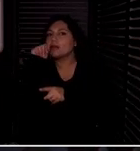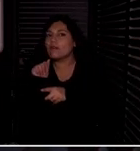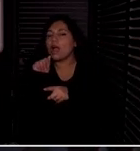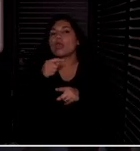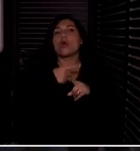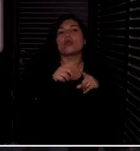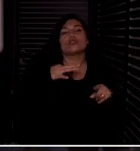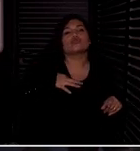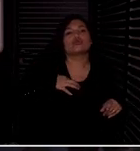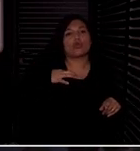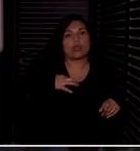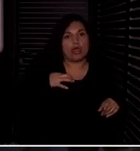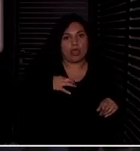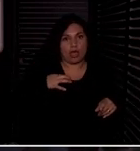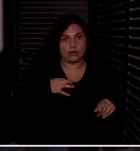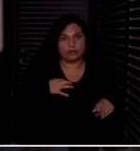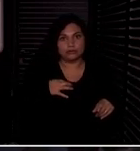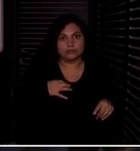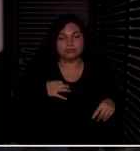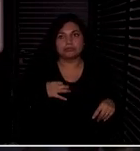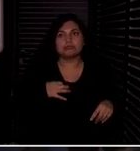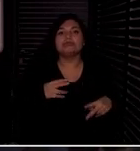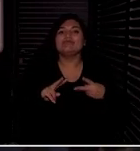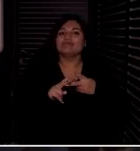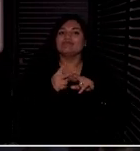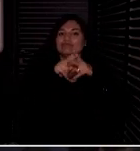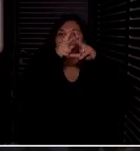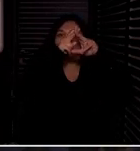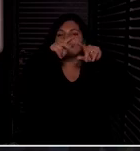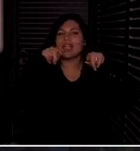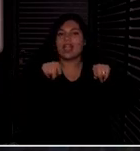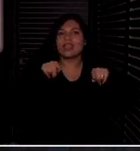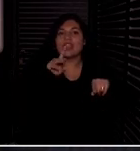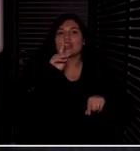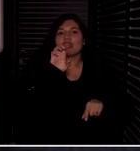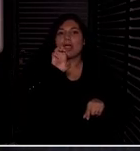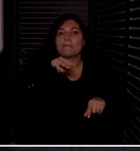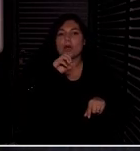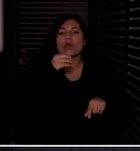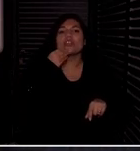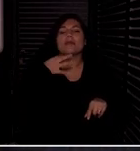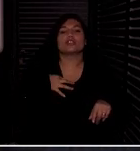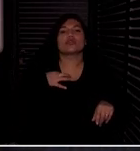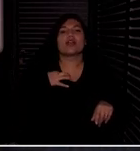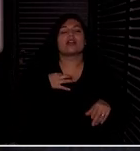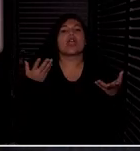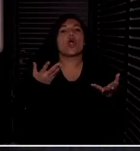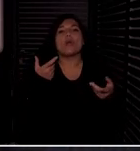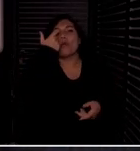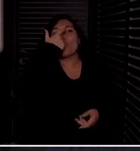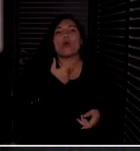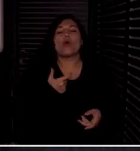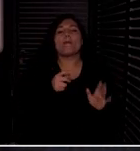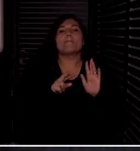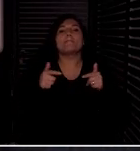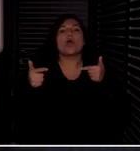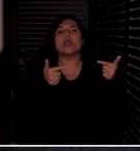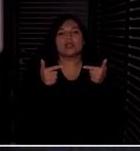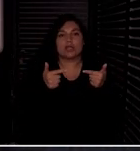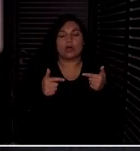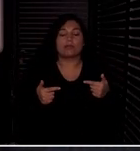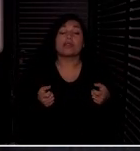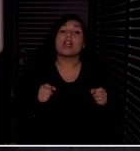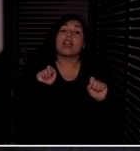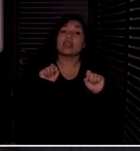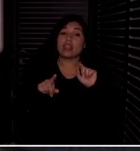el demos y donde se construye también la ciudadanía como sujeto político. Muy bien, defender el dominio público